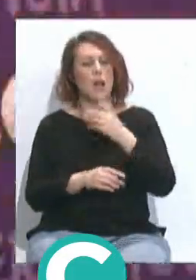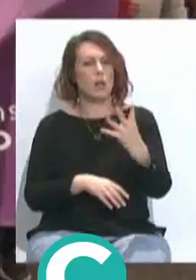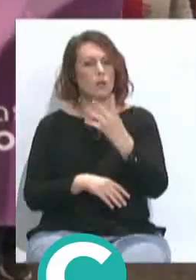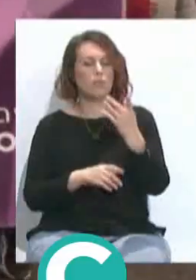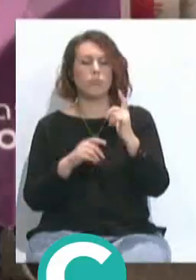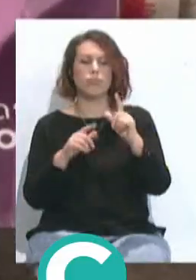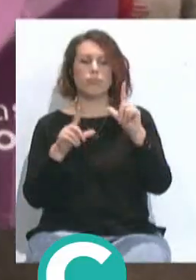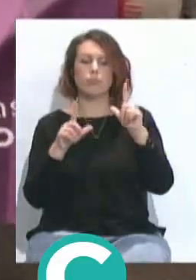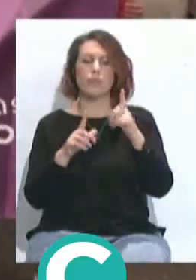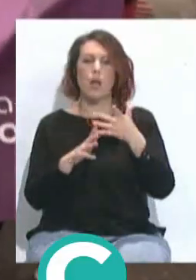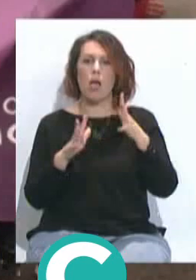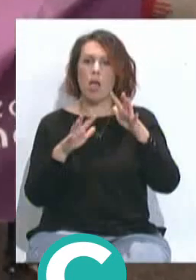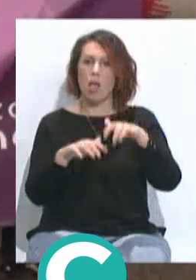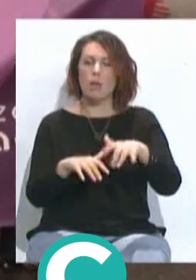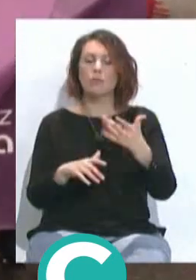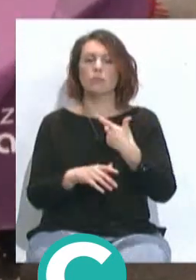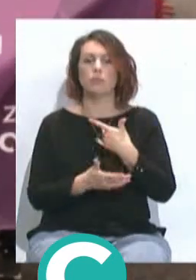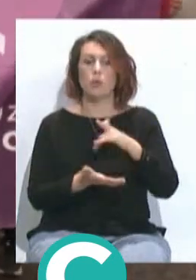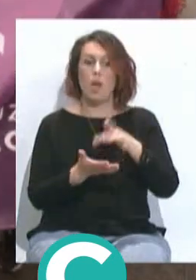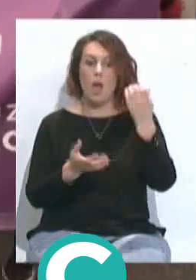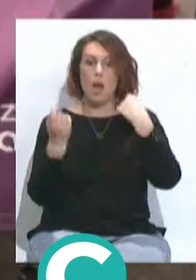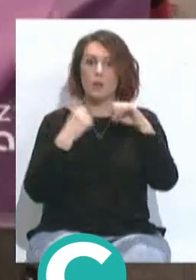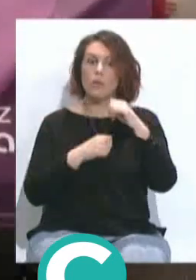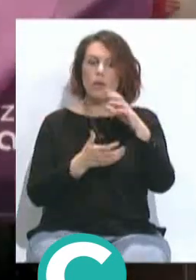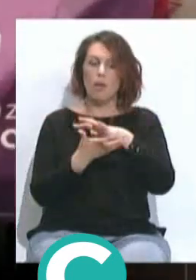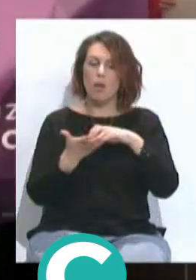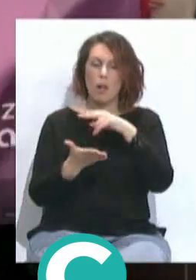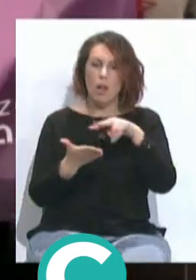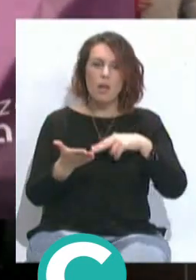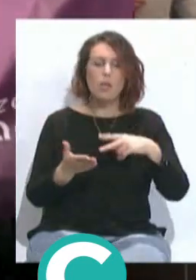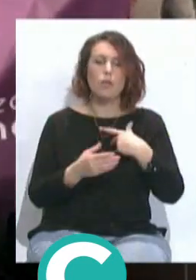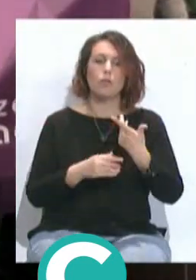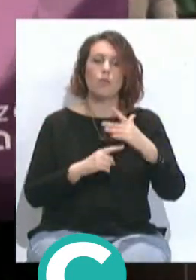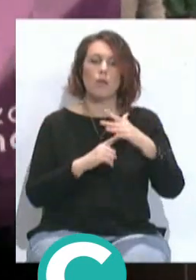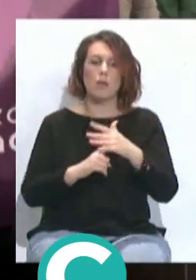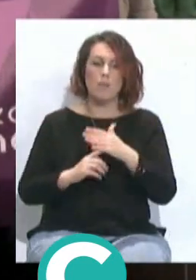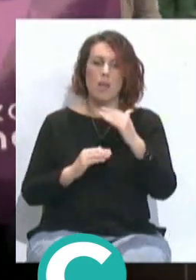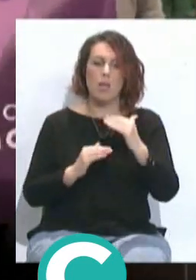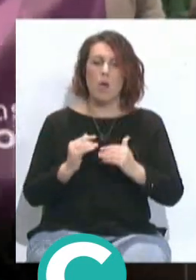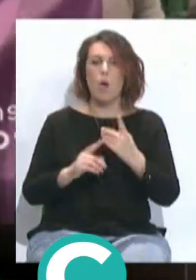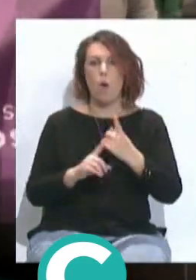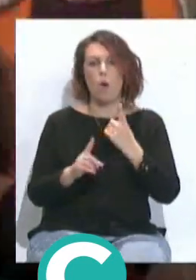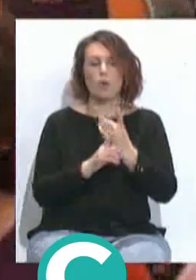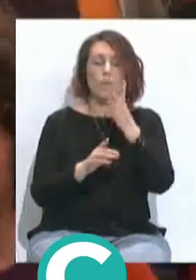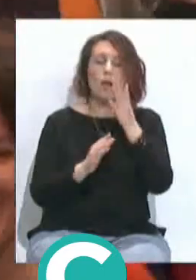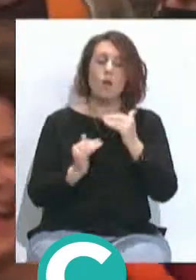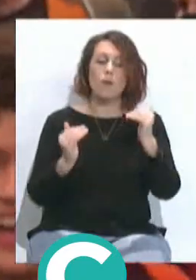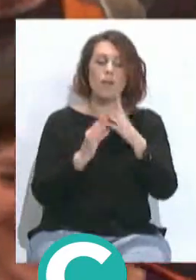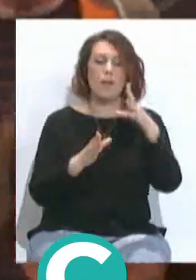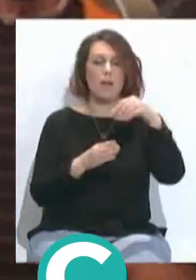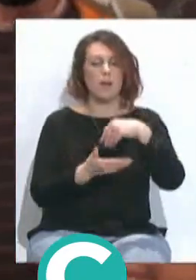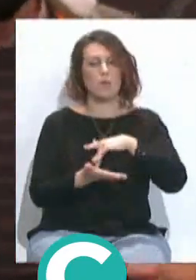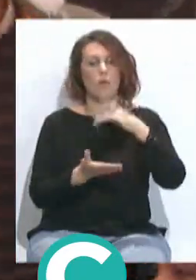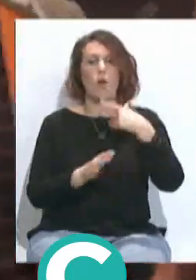protagonizado concentraciones, se deliberando actos y leídos manifiestos contra la discriminación y por la igualdad en el 8 de